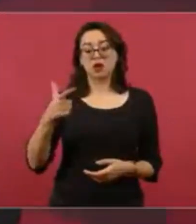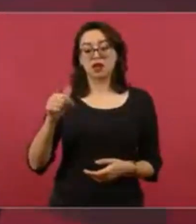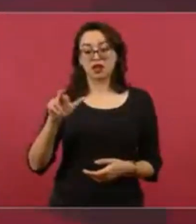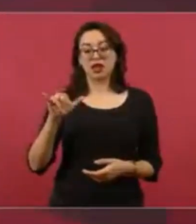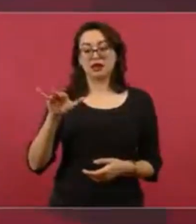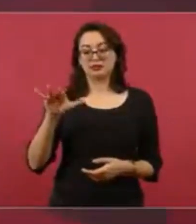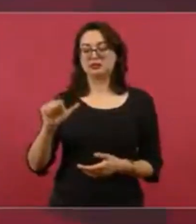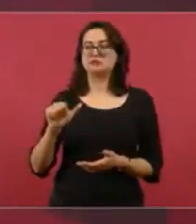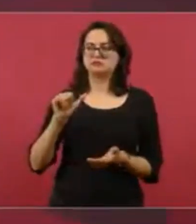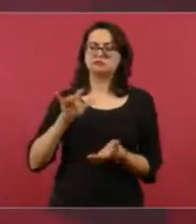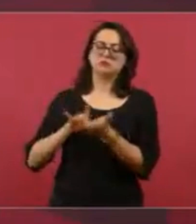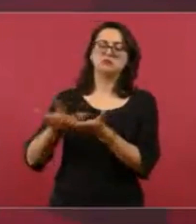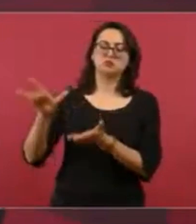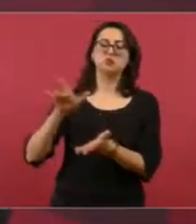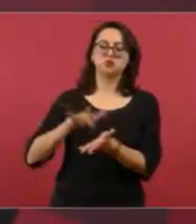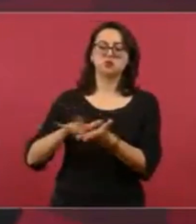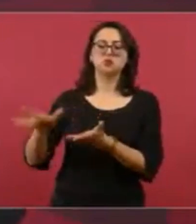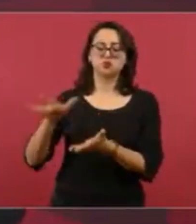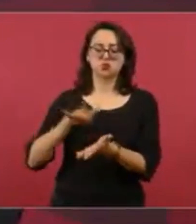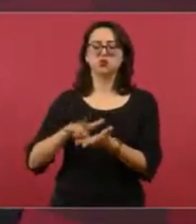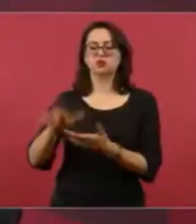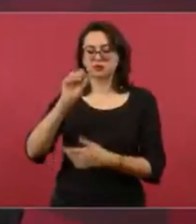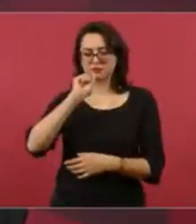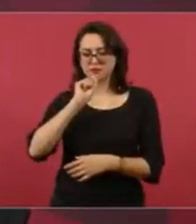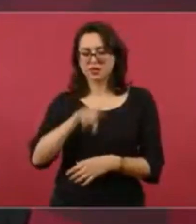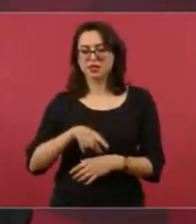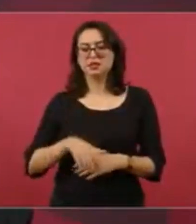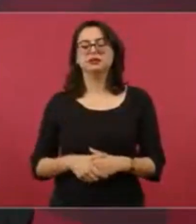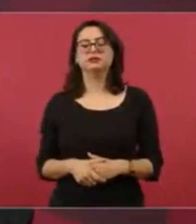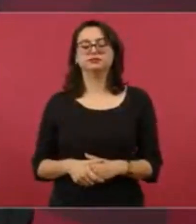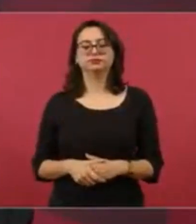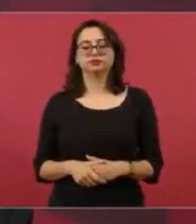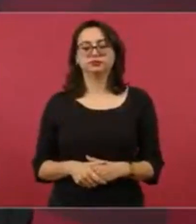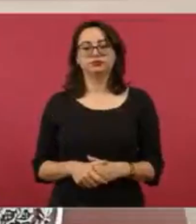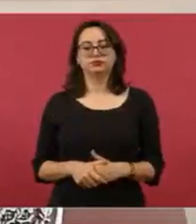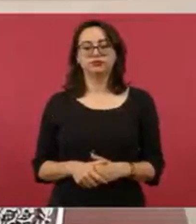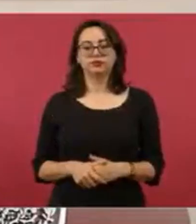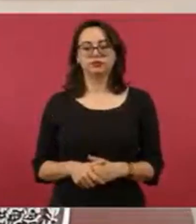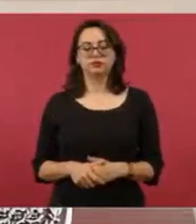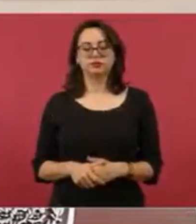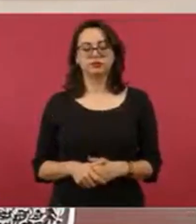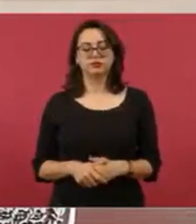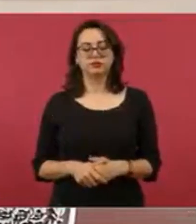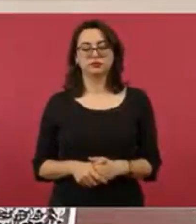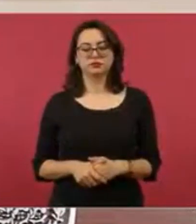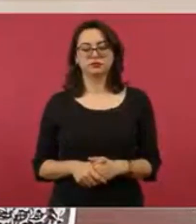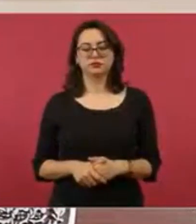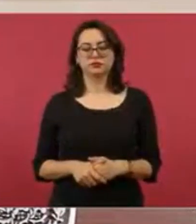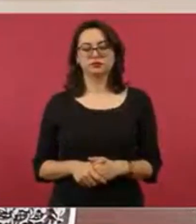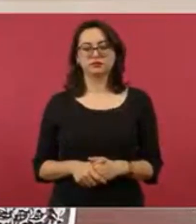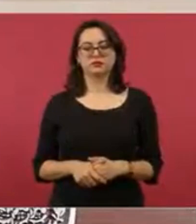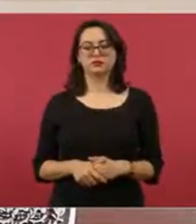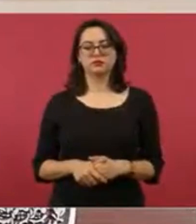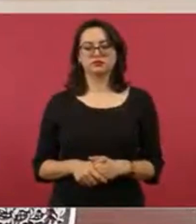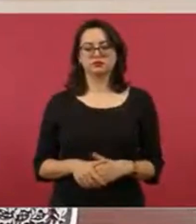va a tener, creo que, una reunión en el Congreso,